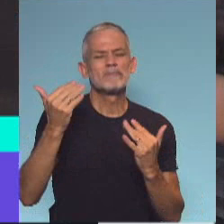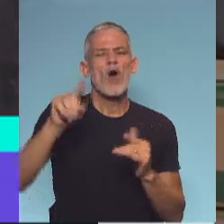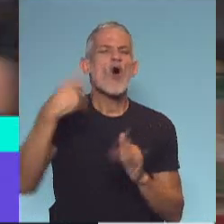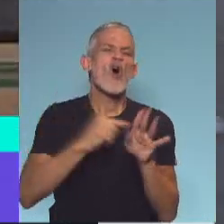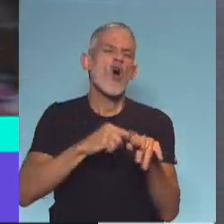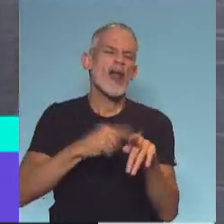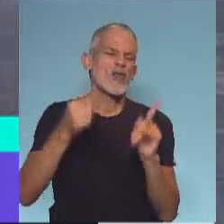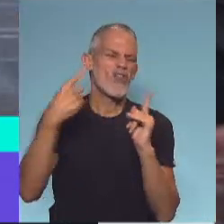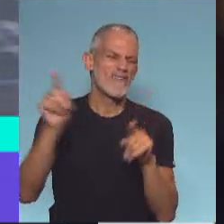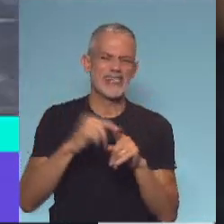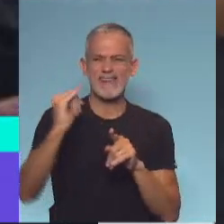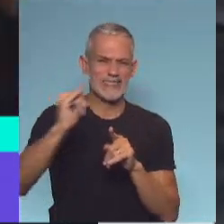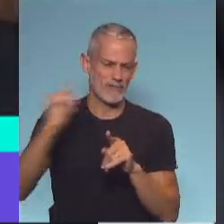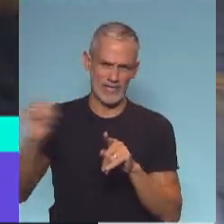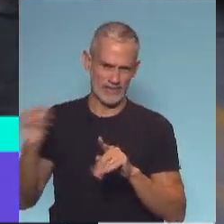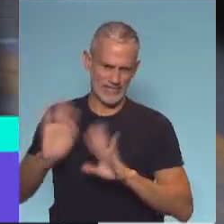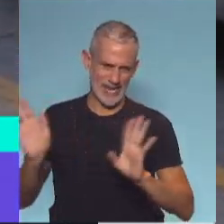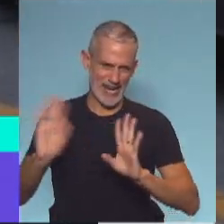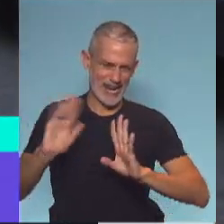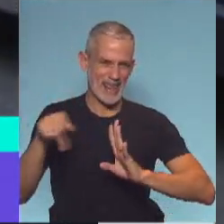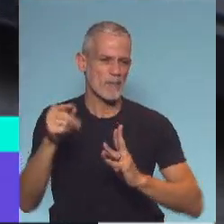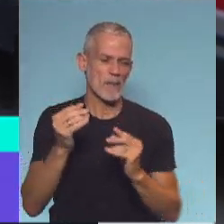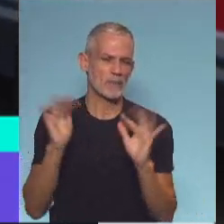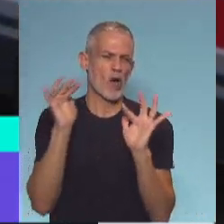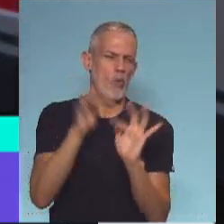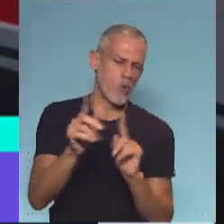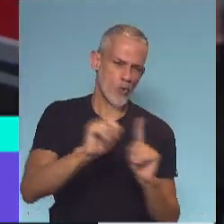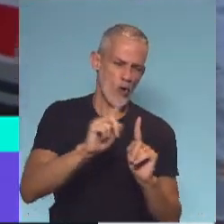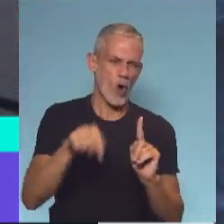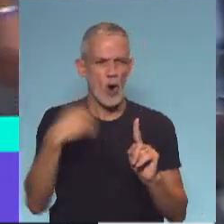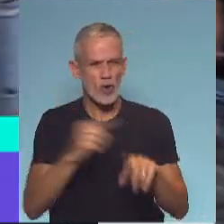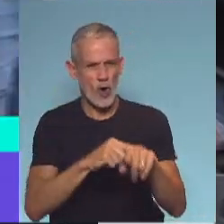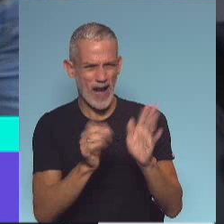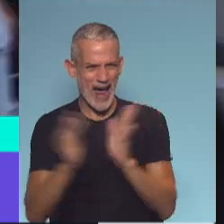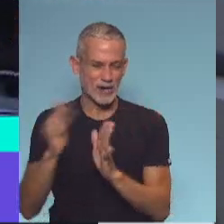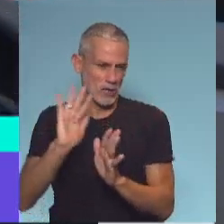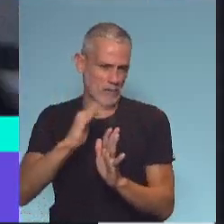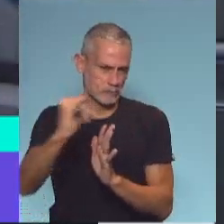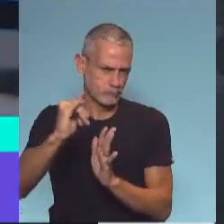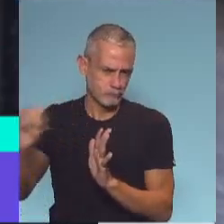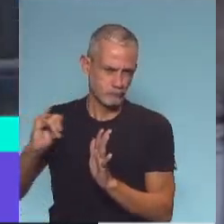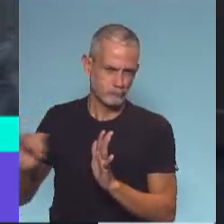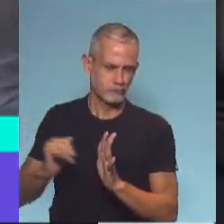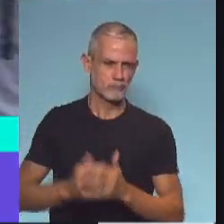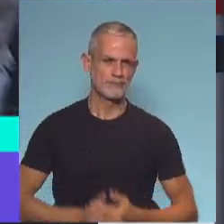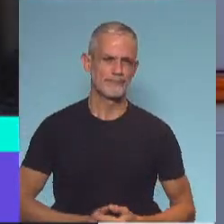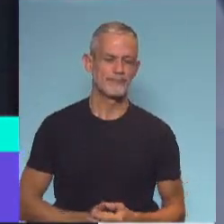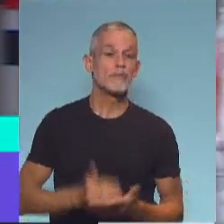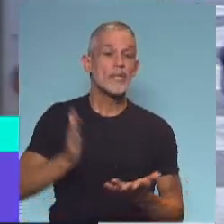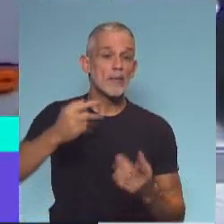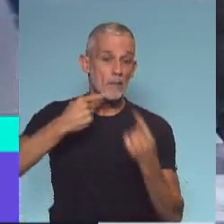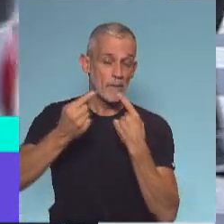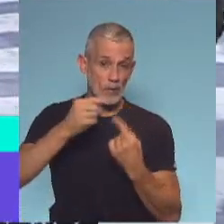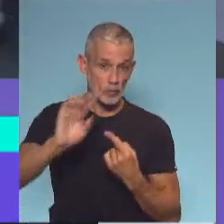horarios que no sean la hora pico para evitar las aglomeraciones, que es lo que justamente intentamos hacer con estas medidas. Y